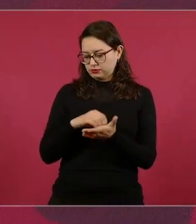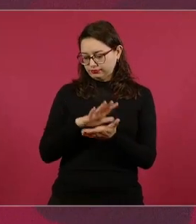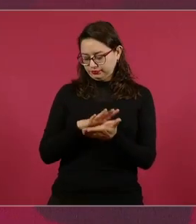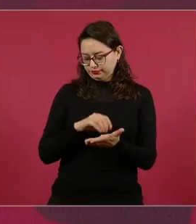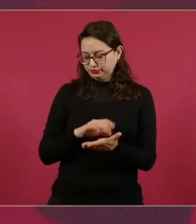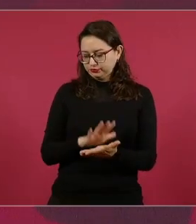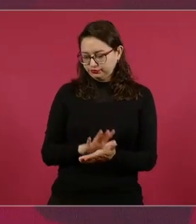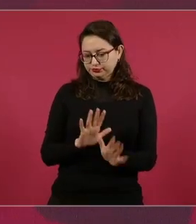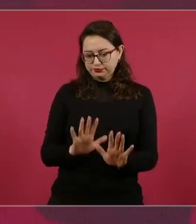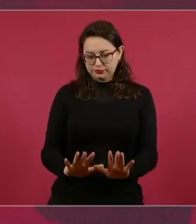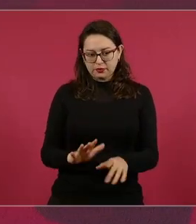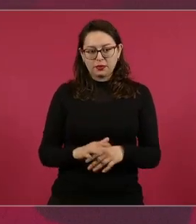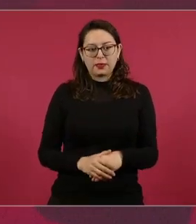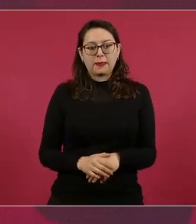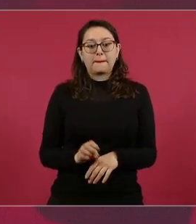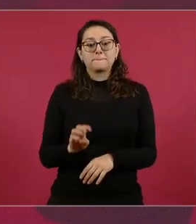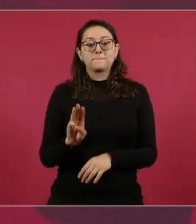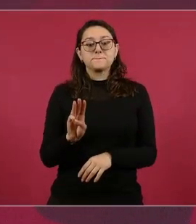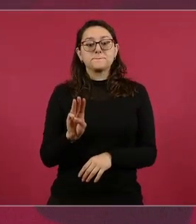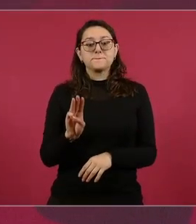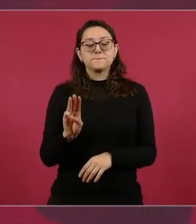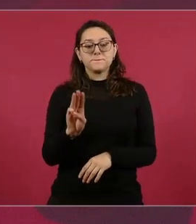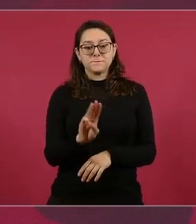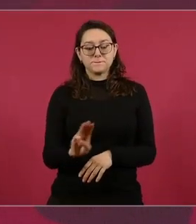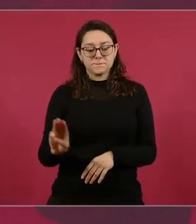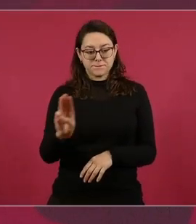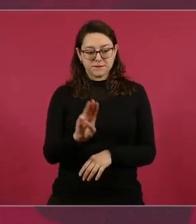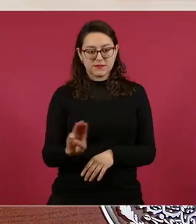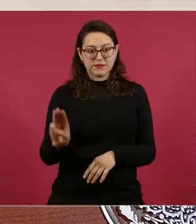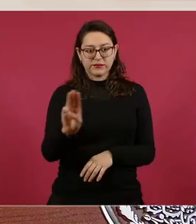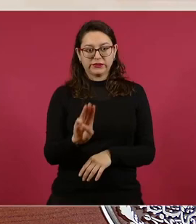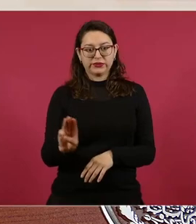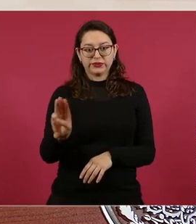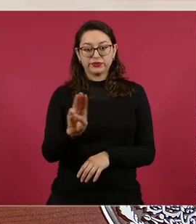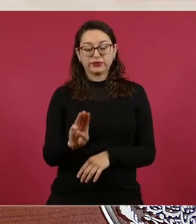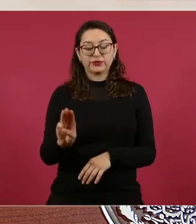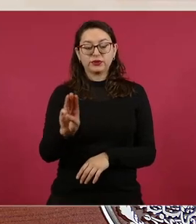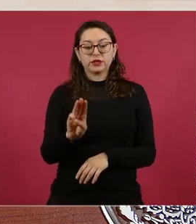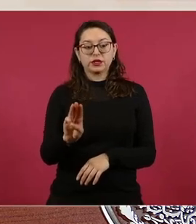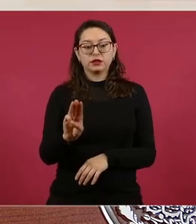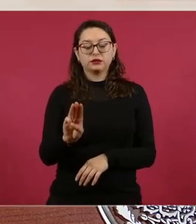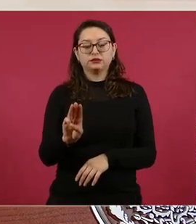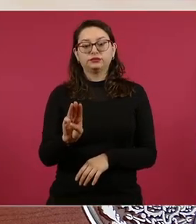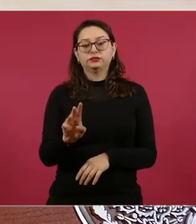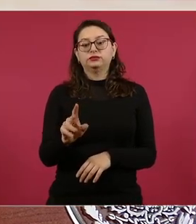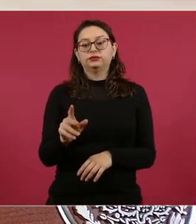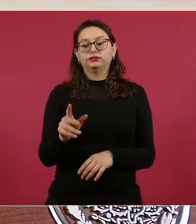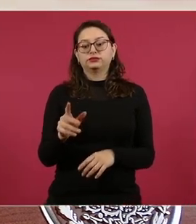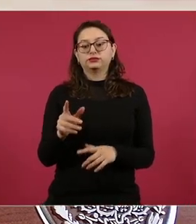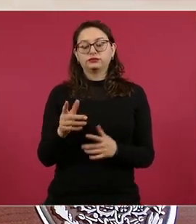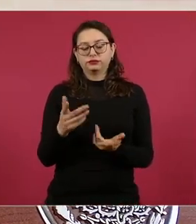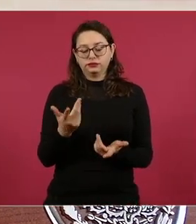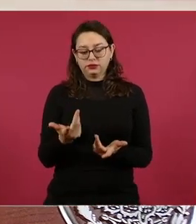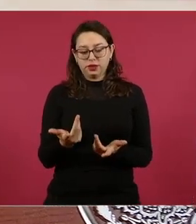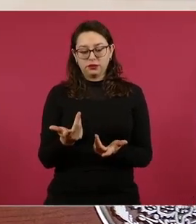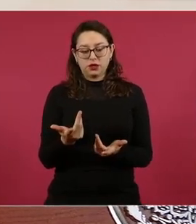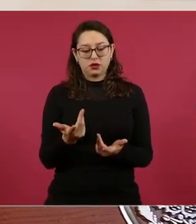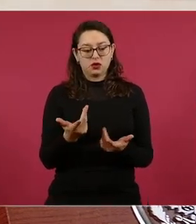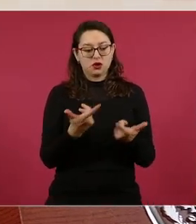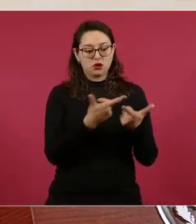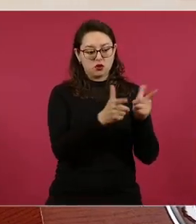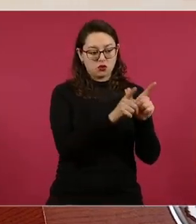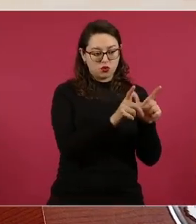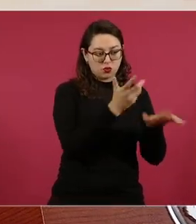vamos el miércoles a tener una reunión con una comisión que viene de Estados Unidos. Nosotros los